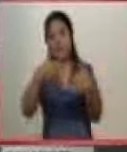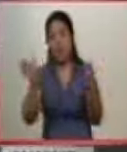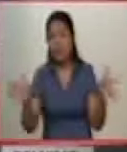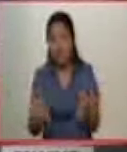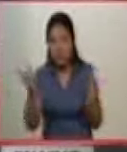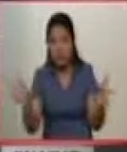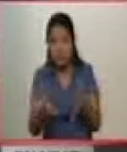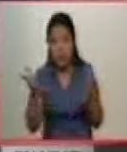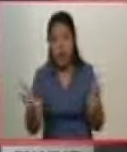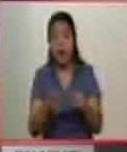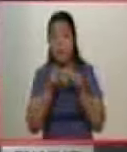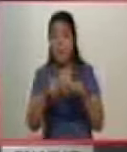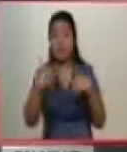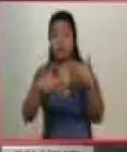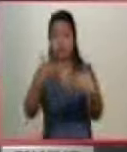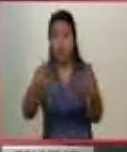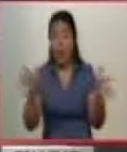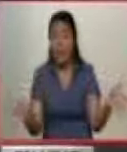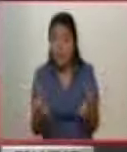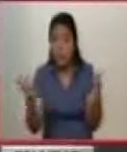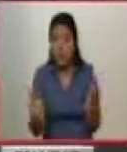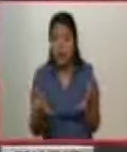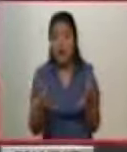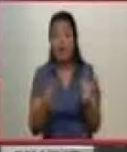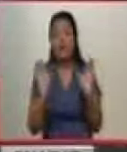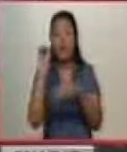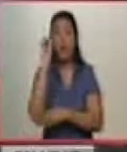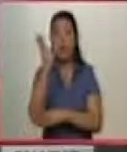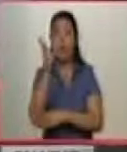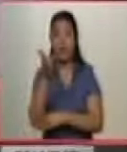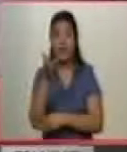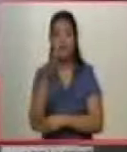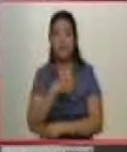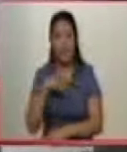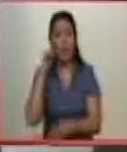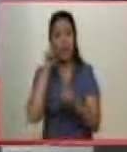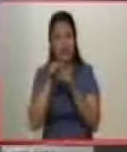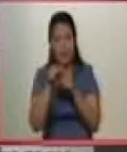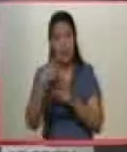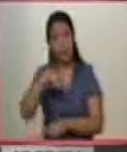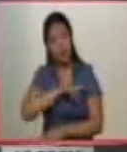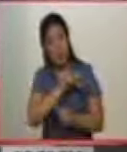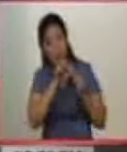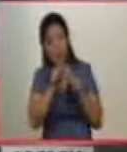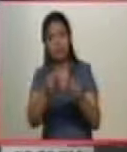fomentando, eso lo vamos a seguir promoviendo. Parte del Congreso busca eso. Nosotros